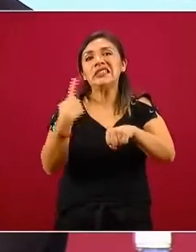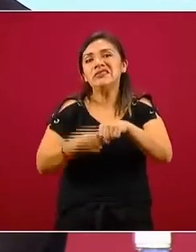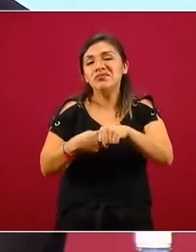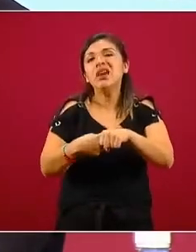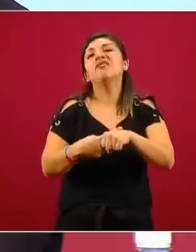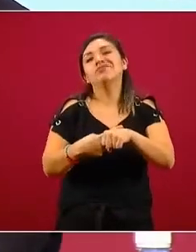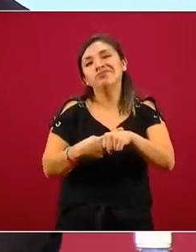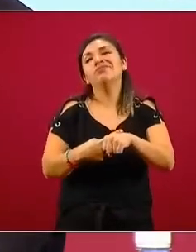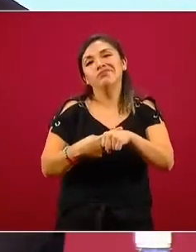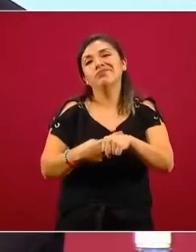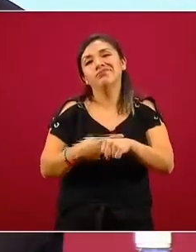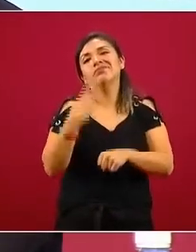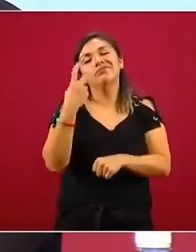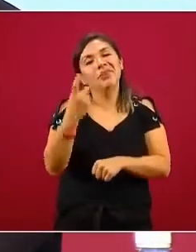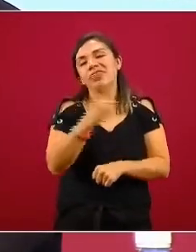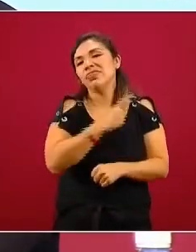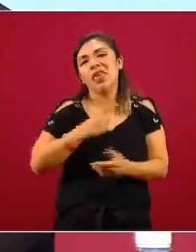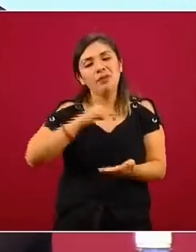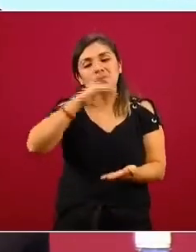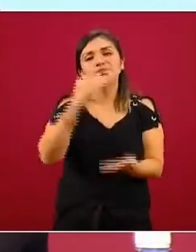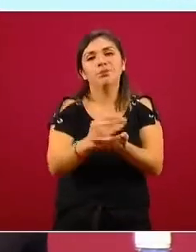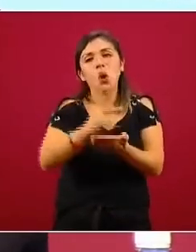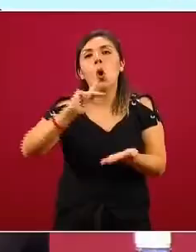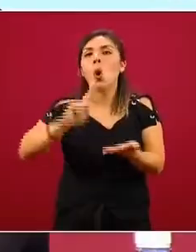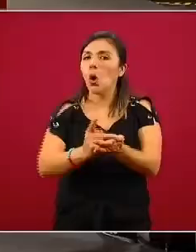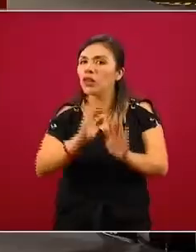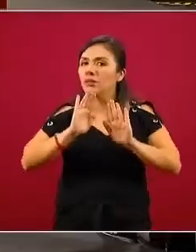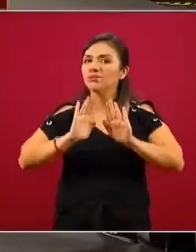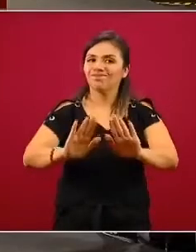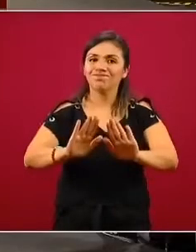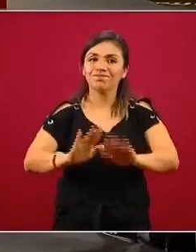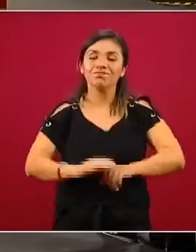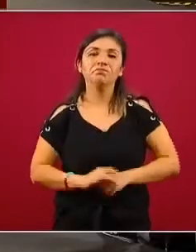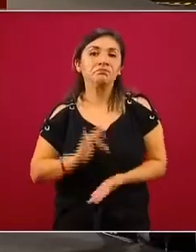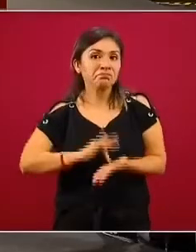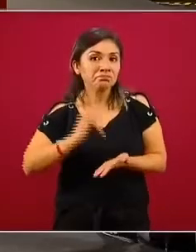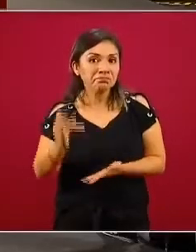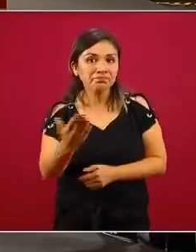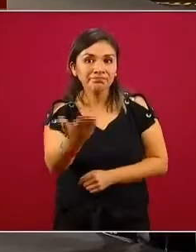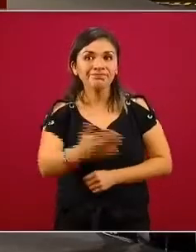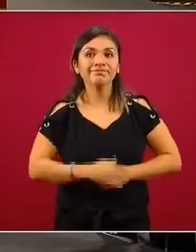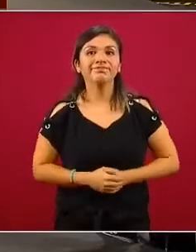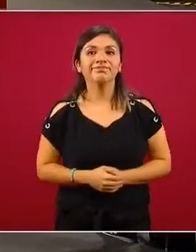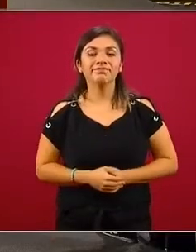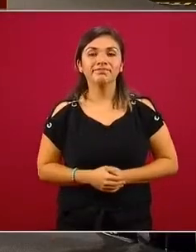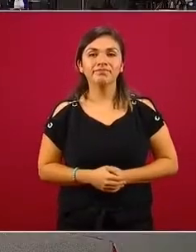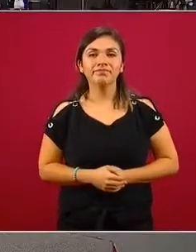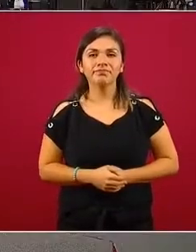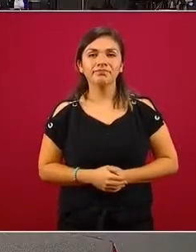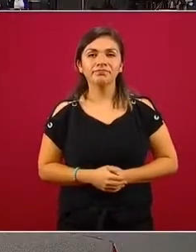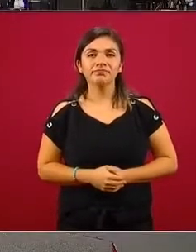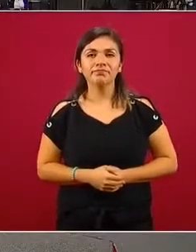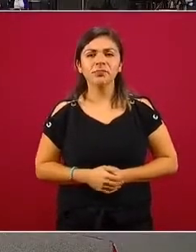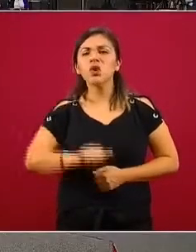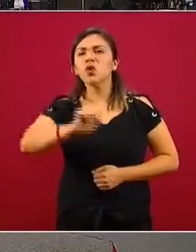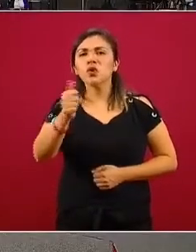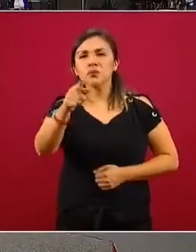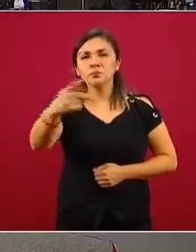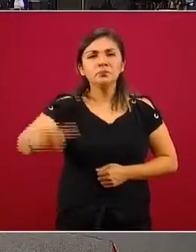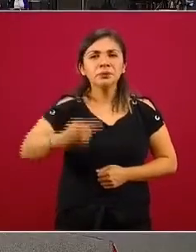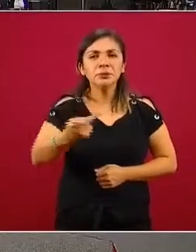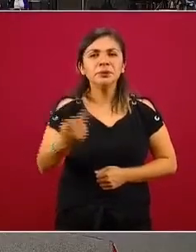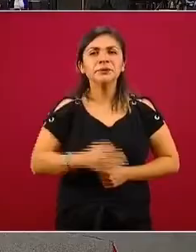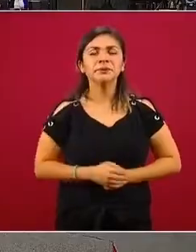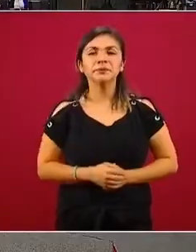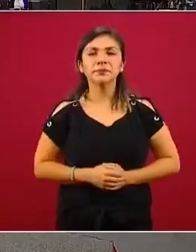desde luego regresar y contenerla. Muchas gracias, Natalia. Vamos a darle la palabra. ¿Quién seguía? Araceli, de